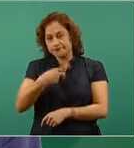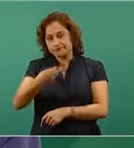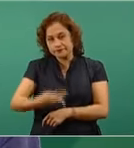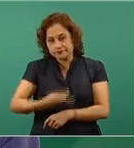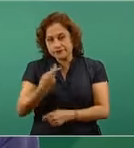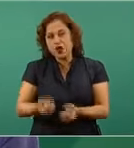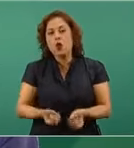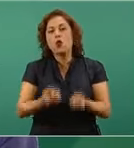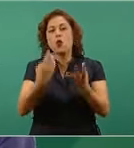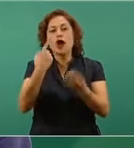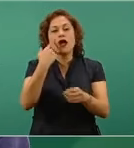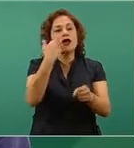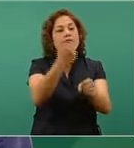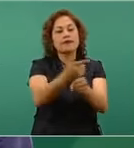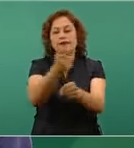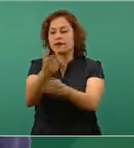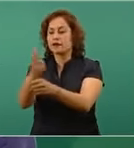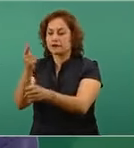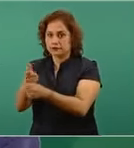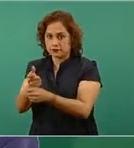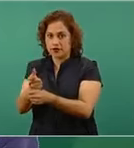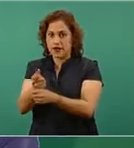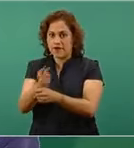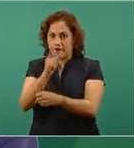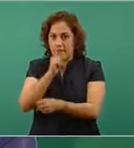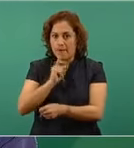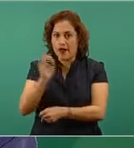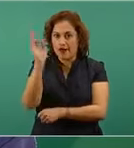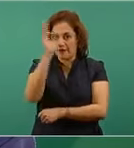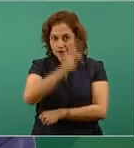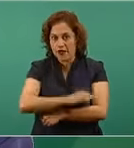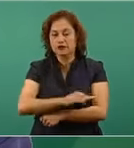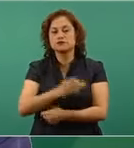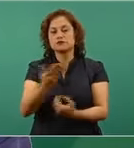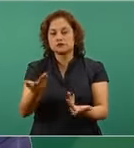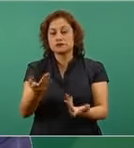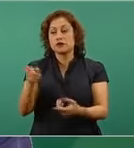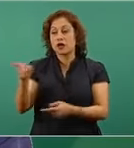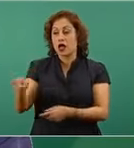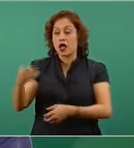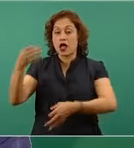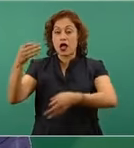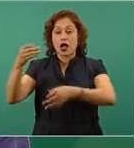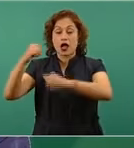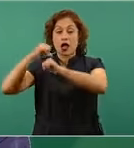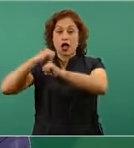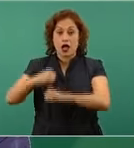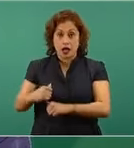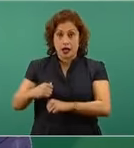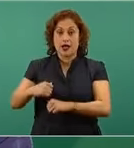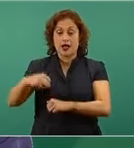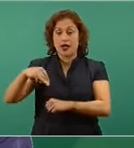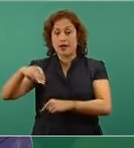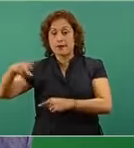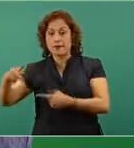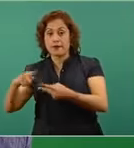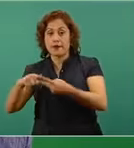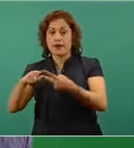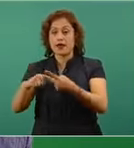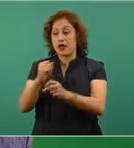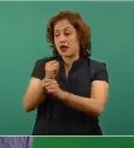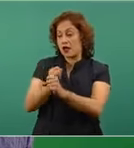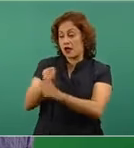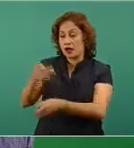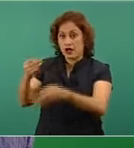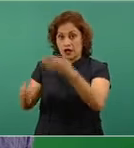Continuamente varias unidades de las agencias de Procuración de Justicia en México, en conjunto cuando se requiere